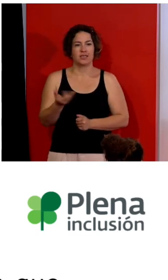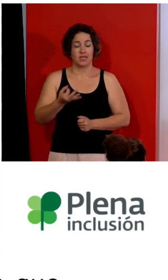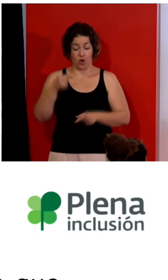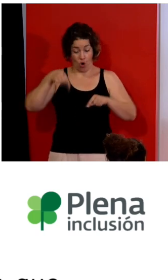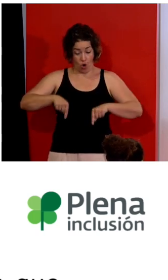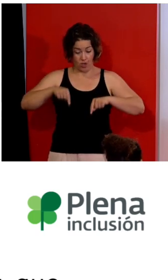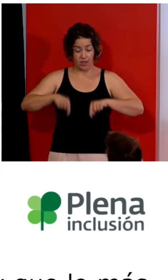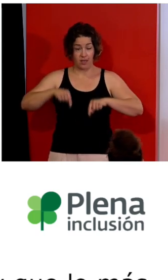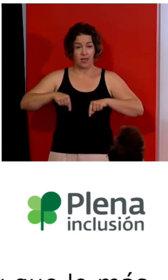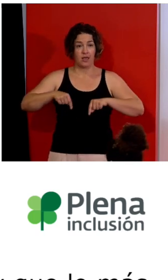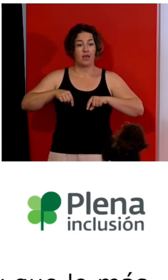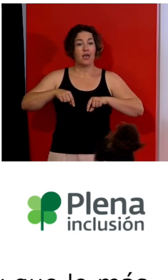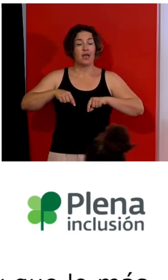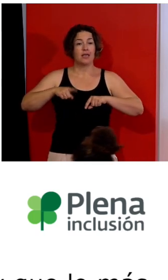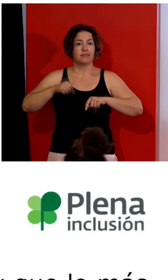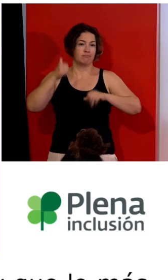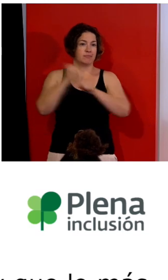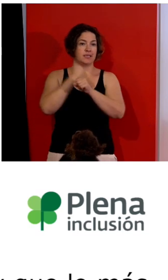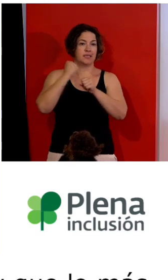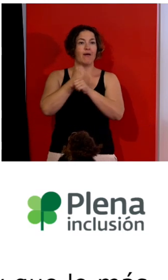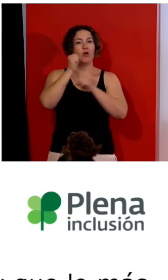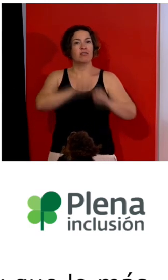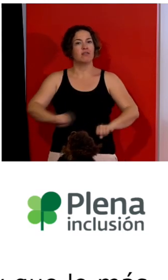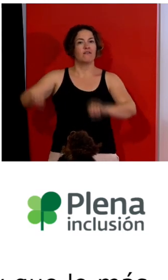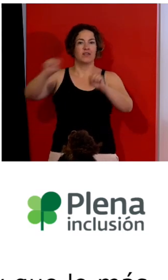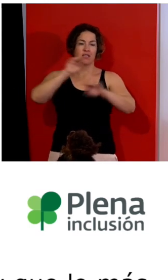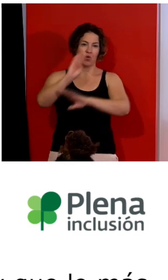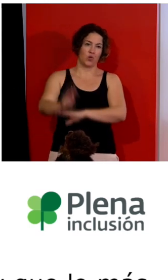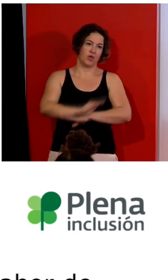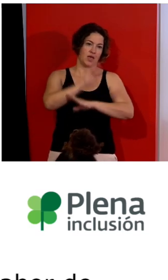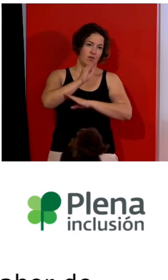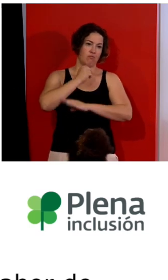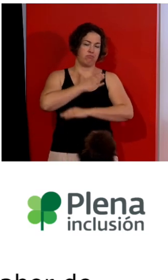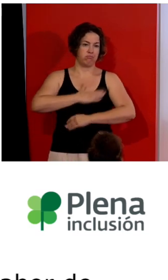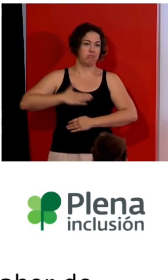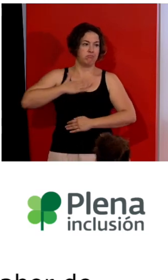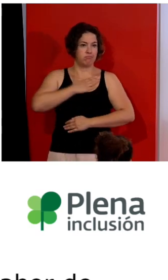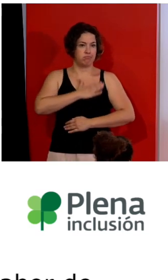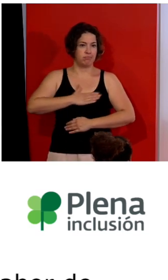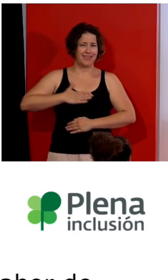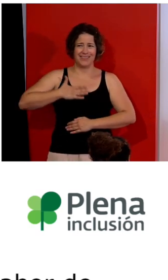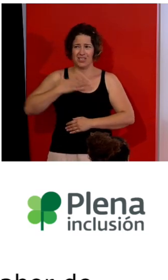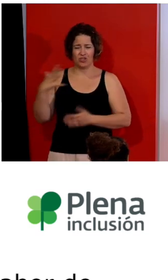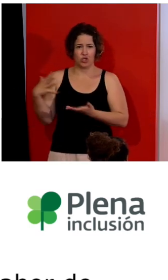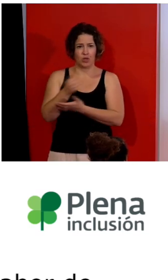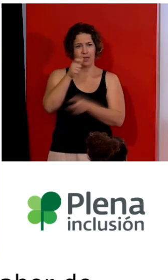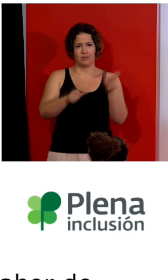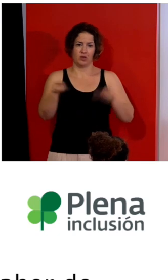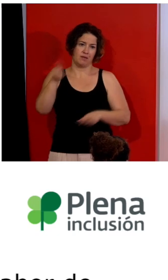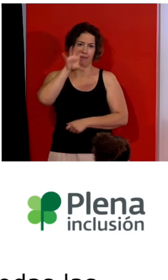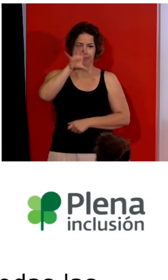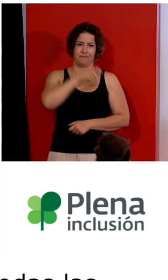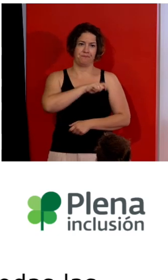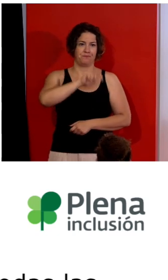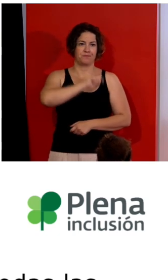hoy, en este día, es esa labor de defensa y cuidado del bienestar de todas las personas en este país.